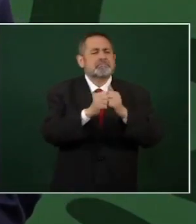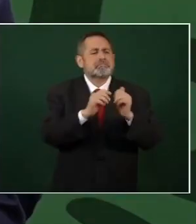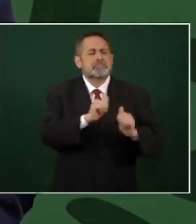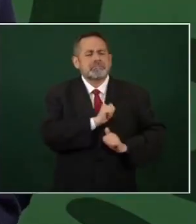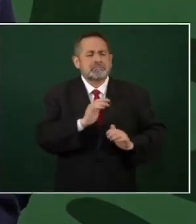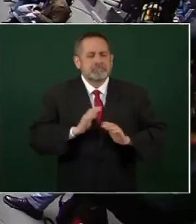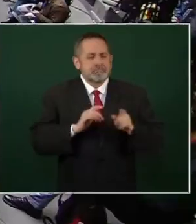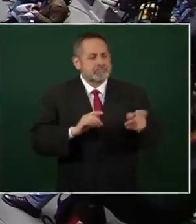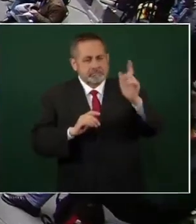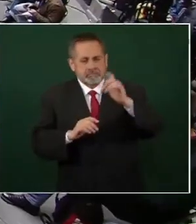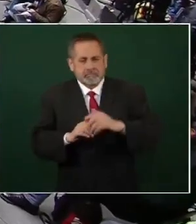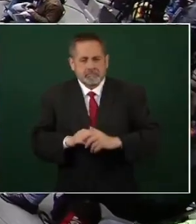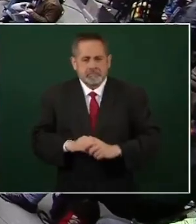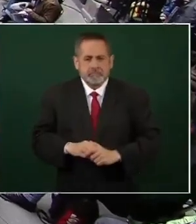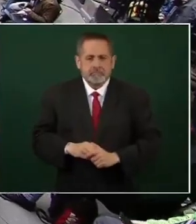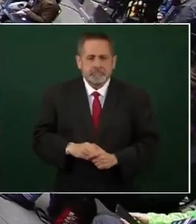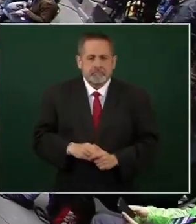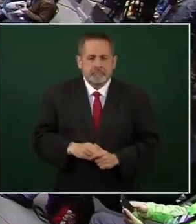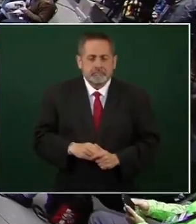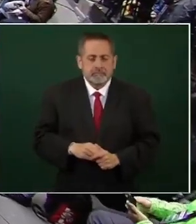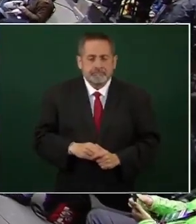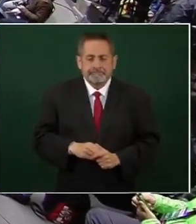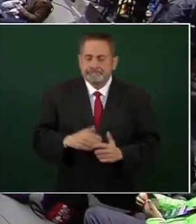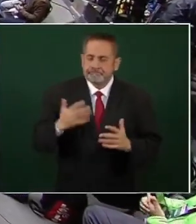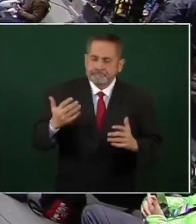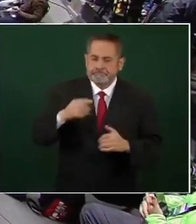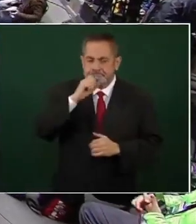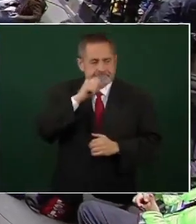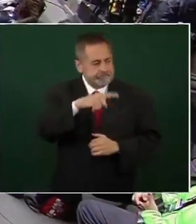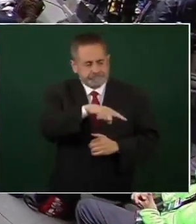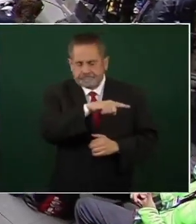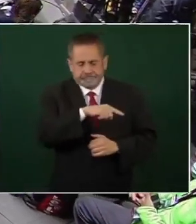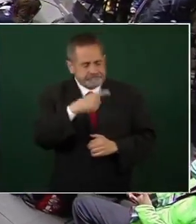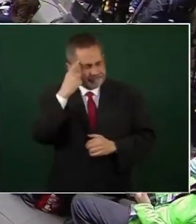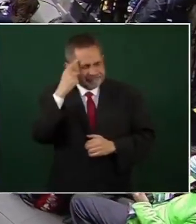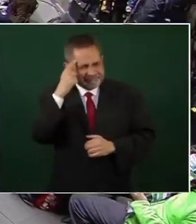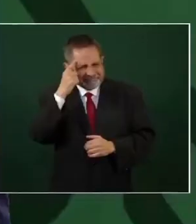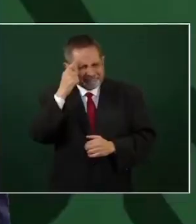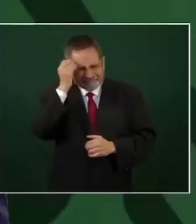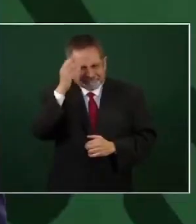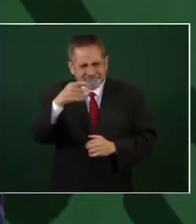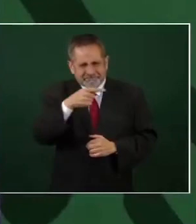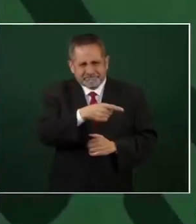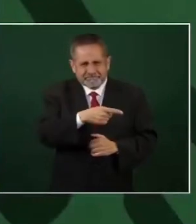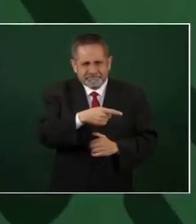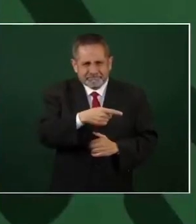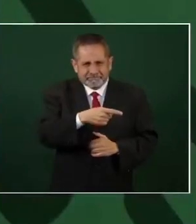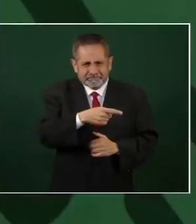Pero además se les olvidó